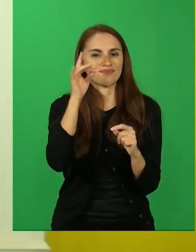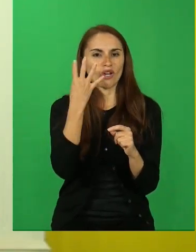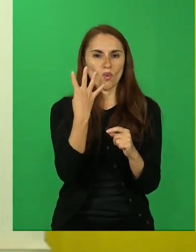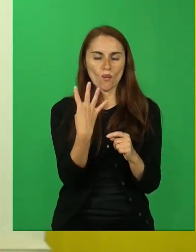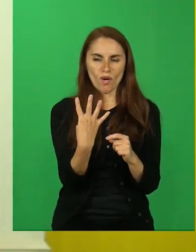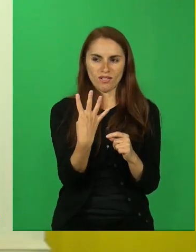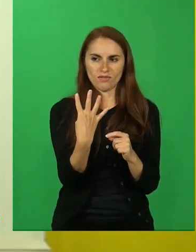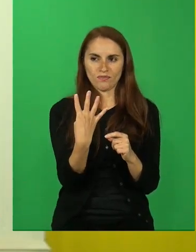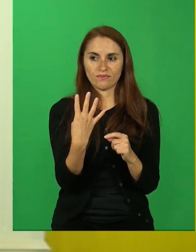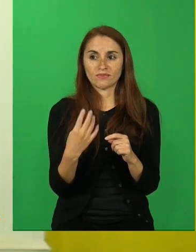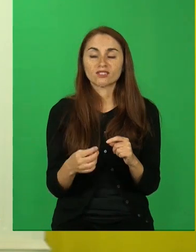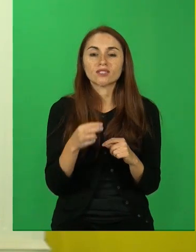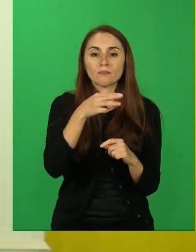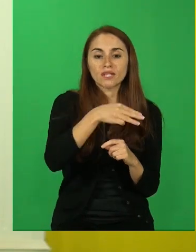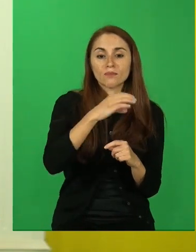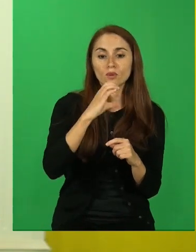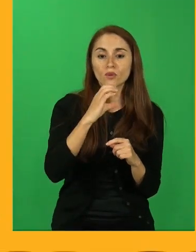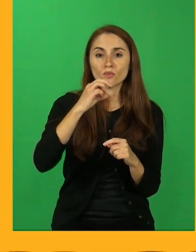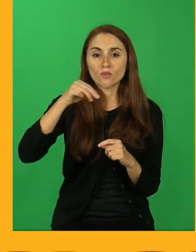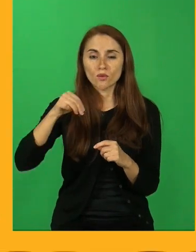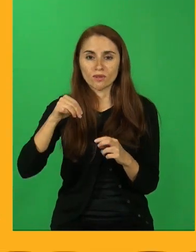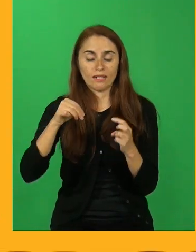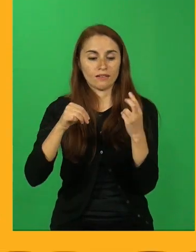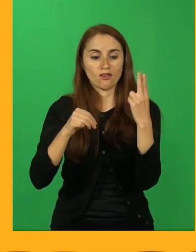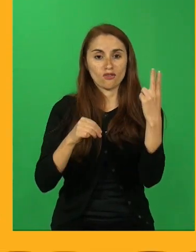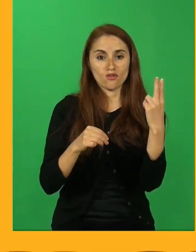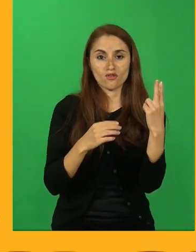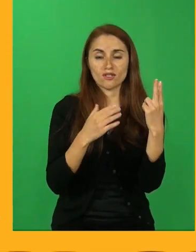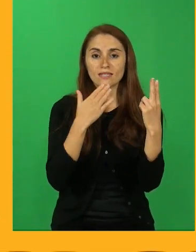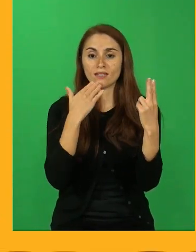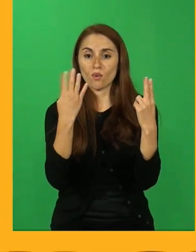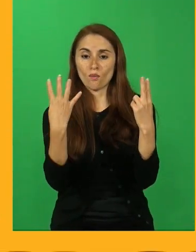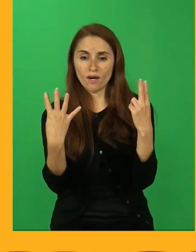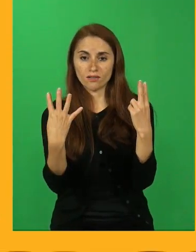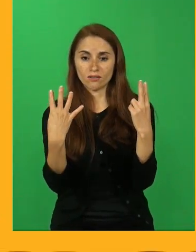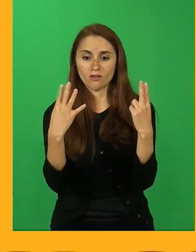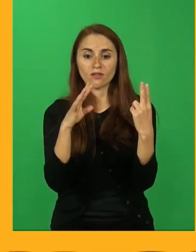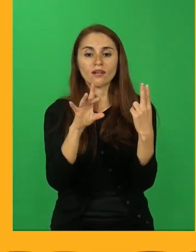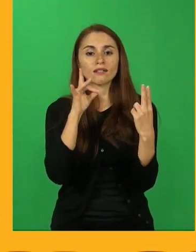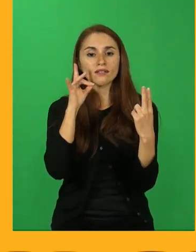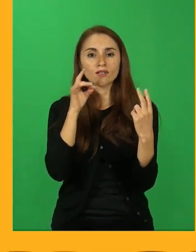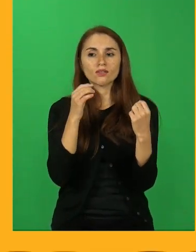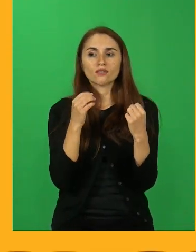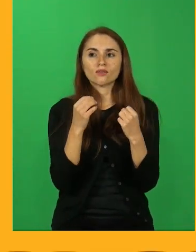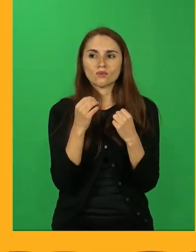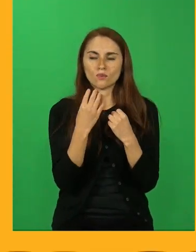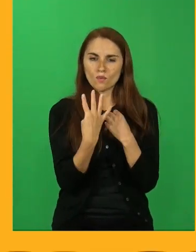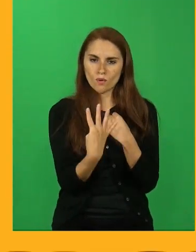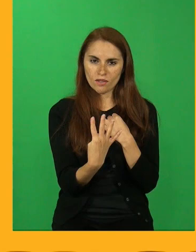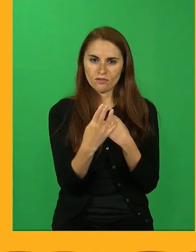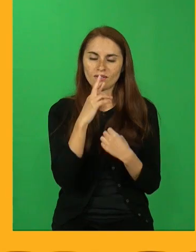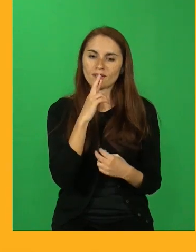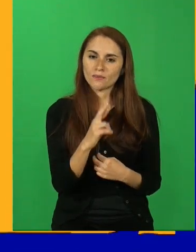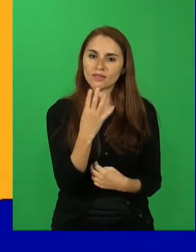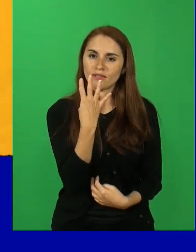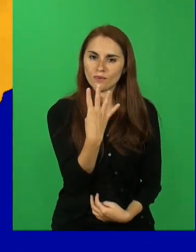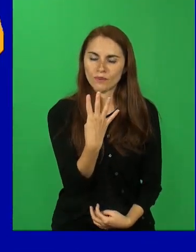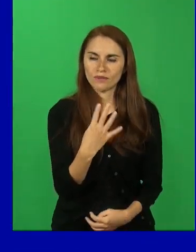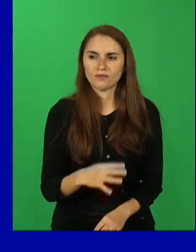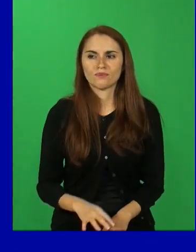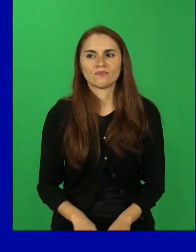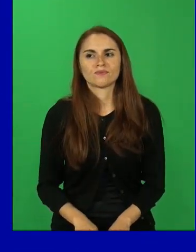por lo tanto el mínimo común múltiplo entre 2 y 4 es el 4. Muy